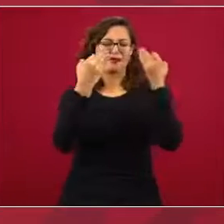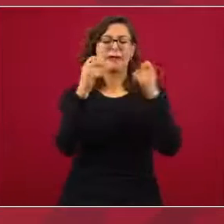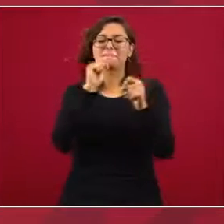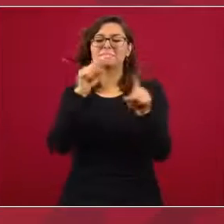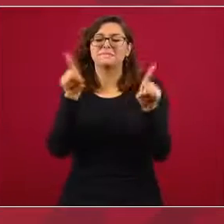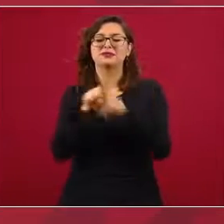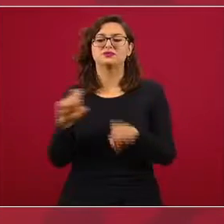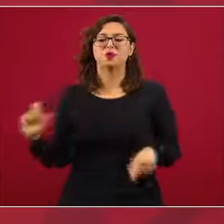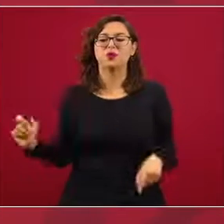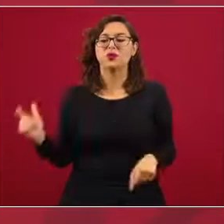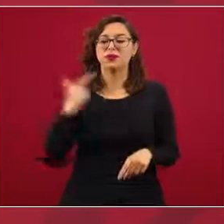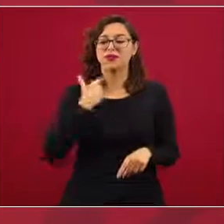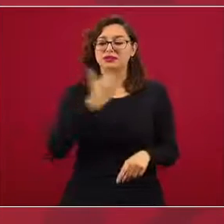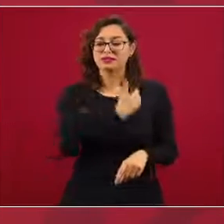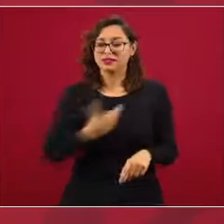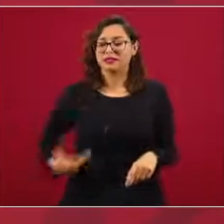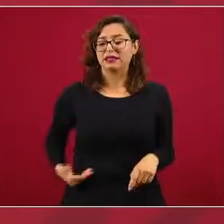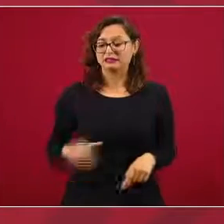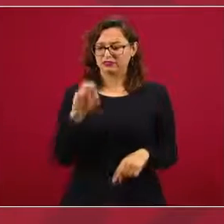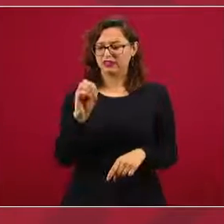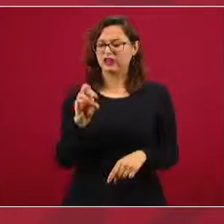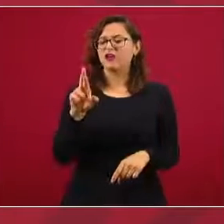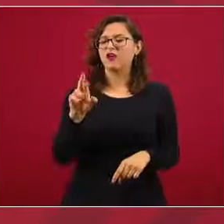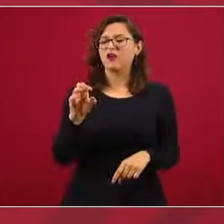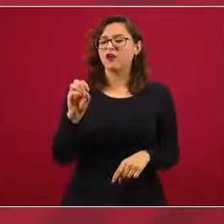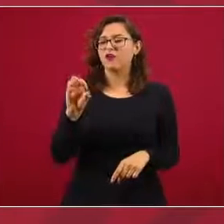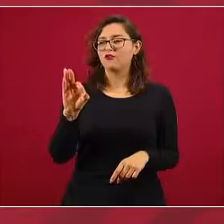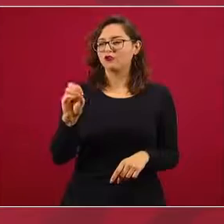expresidente Fox dijo que sí, se había metido.